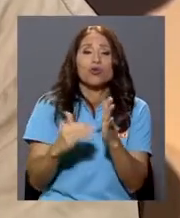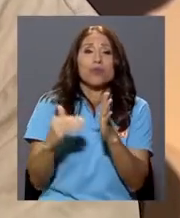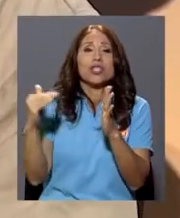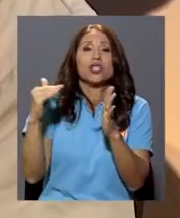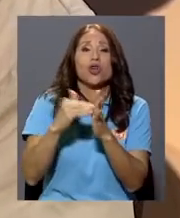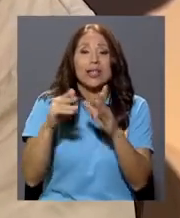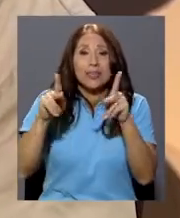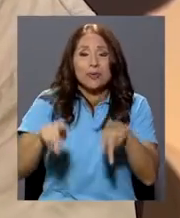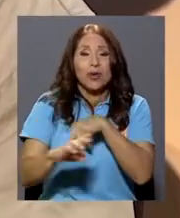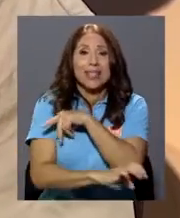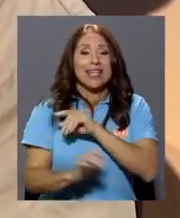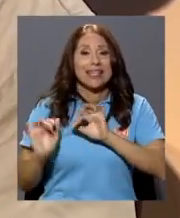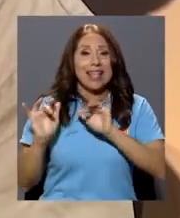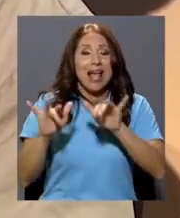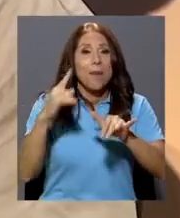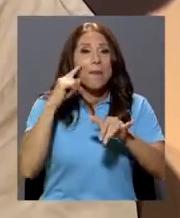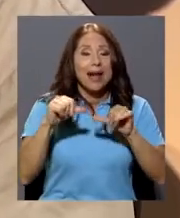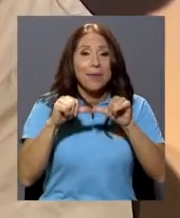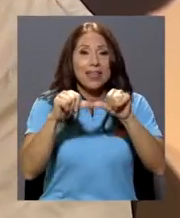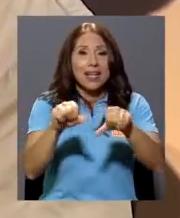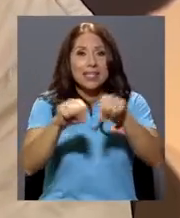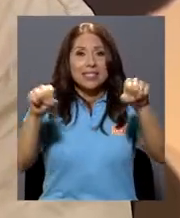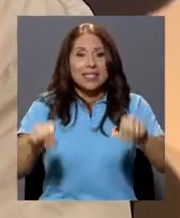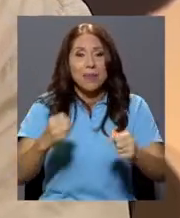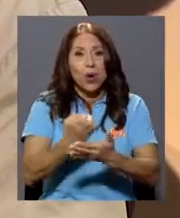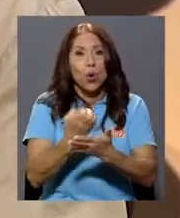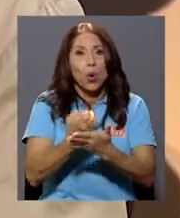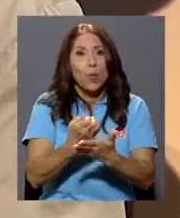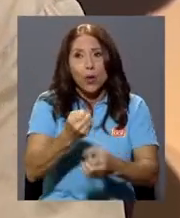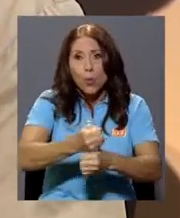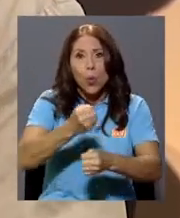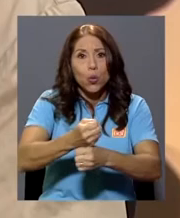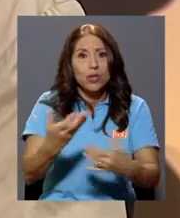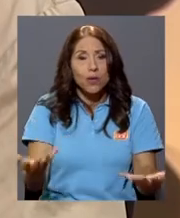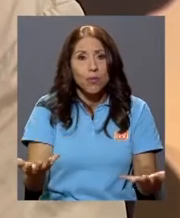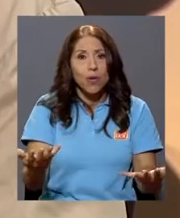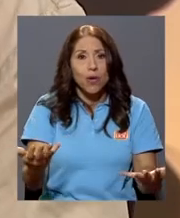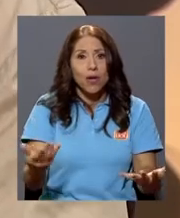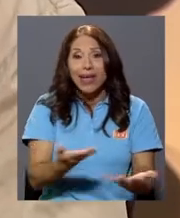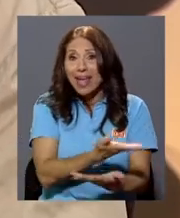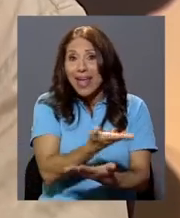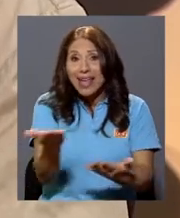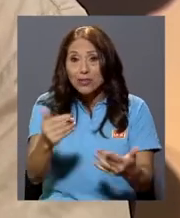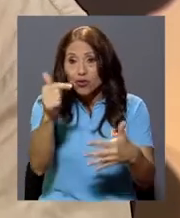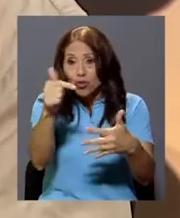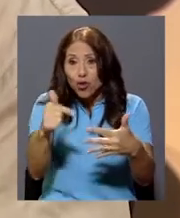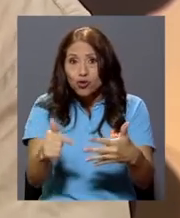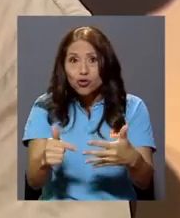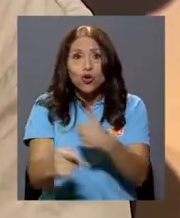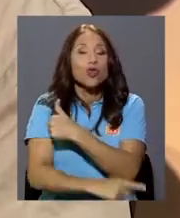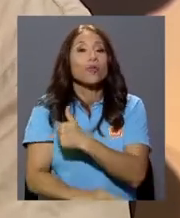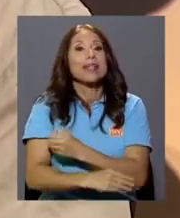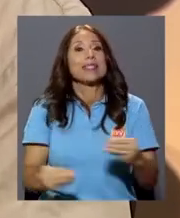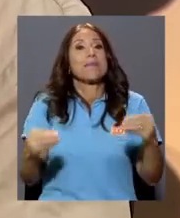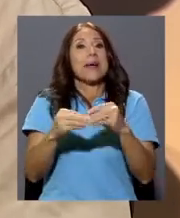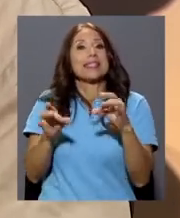funcionamiento lo que sería el sistema económico productivo, y son paradójicamente los países más xenófobos,